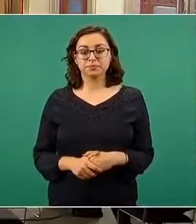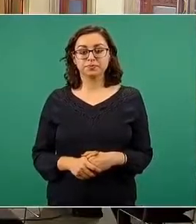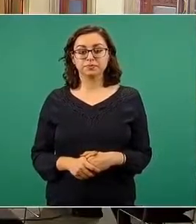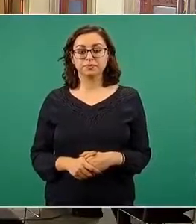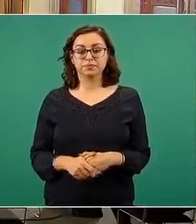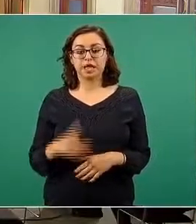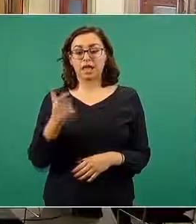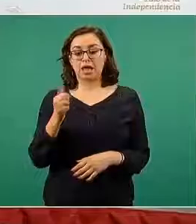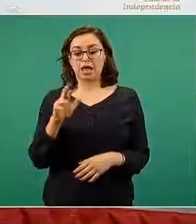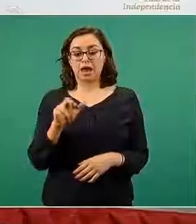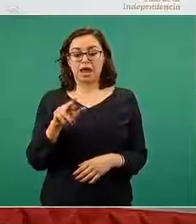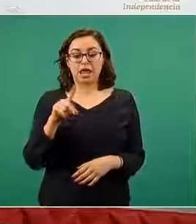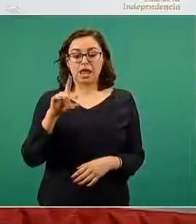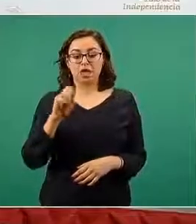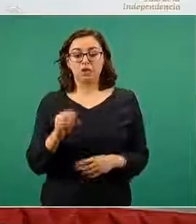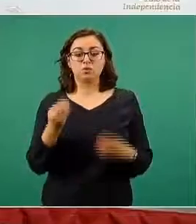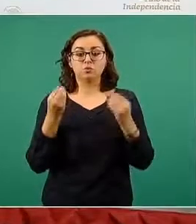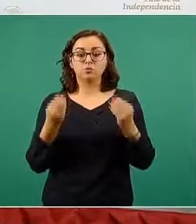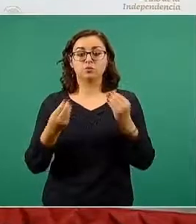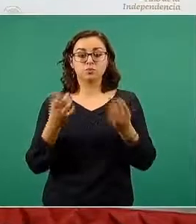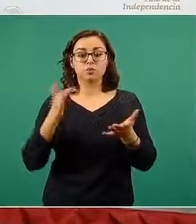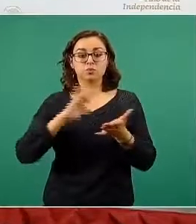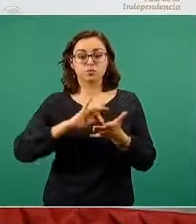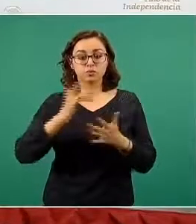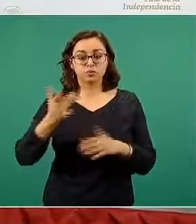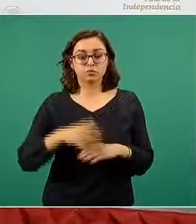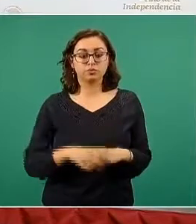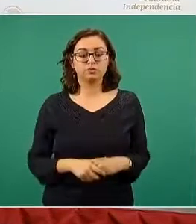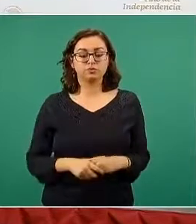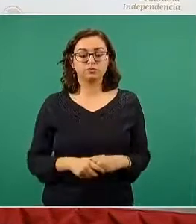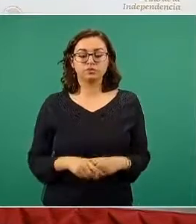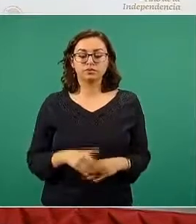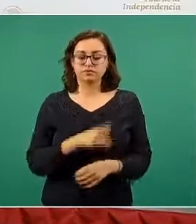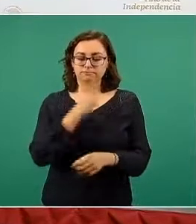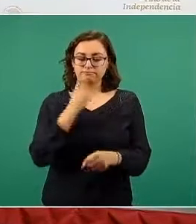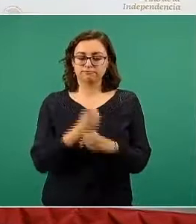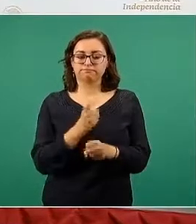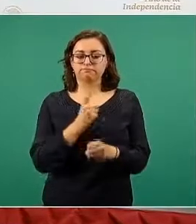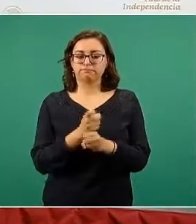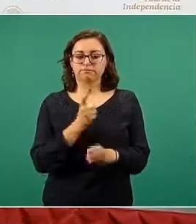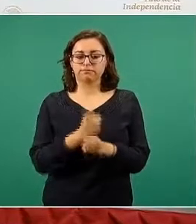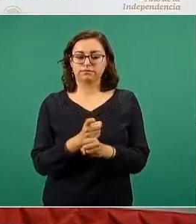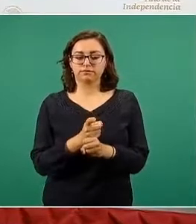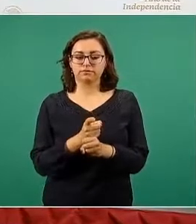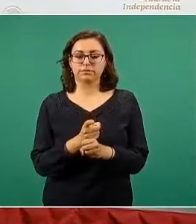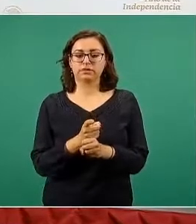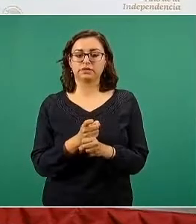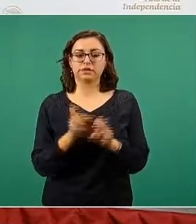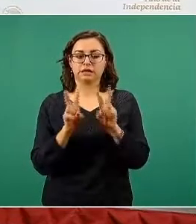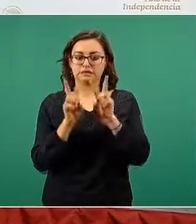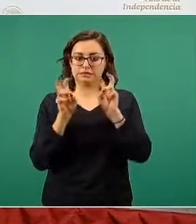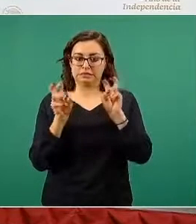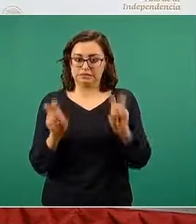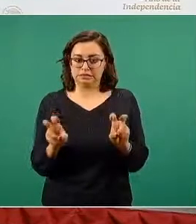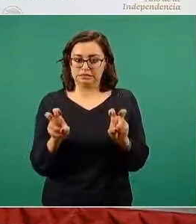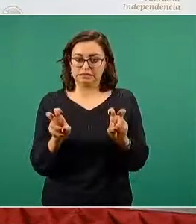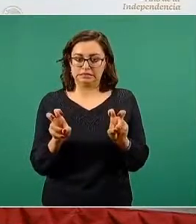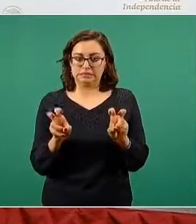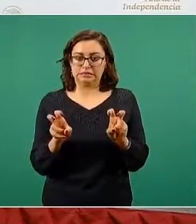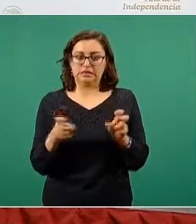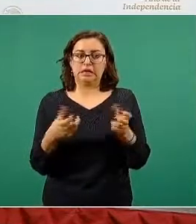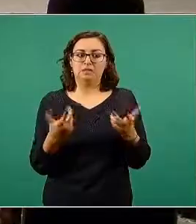muchísimas gracias. Primero lo que respondería son sobre la estrategia de grupos concurrentes. O